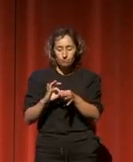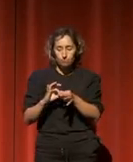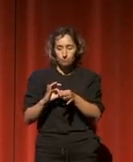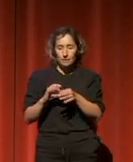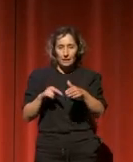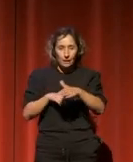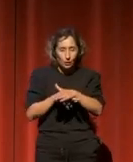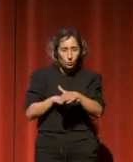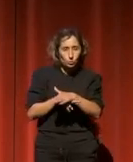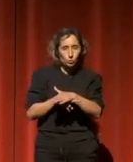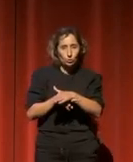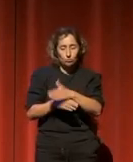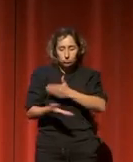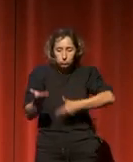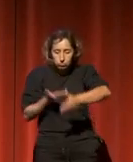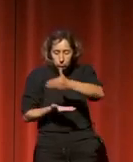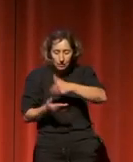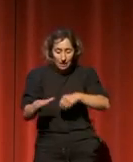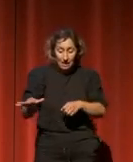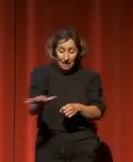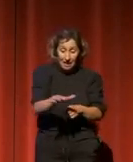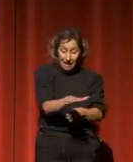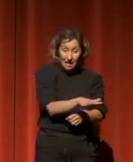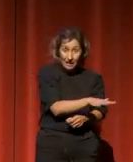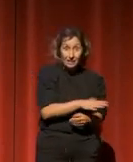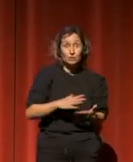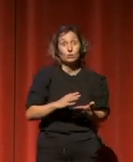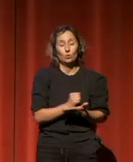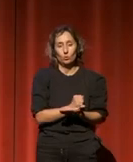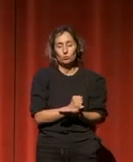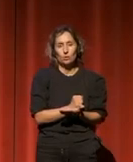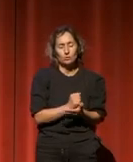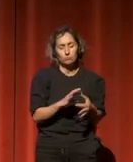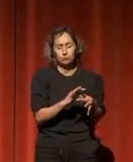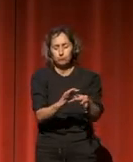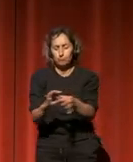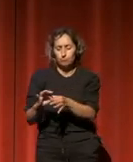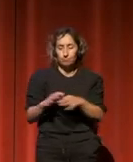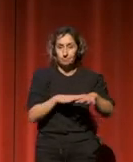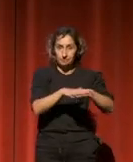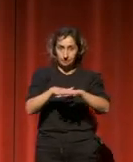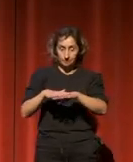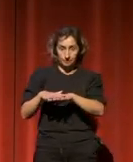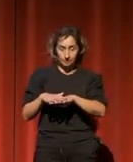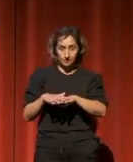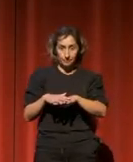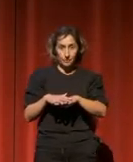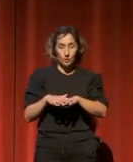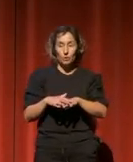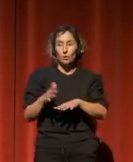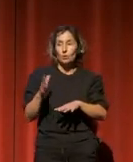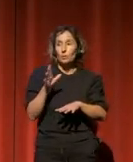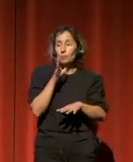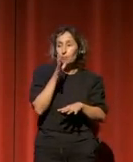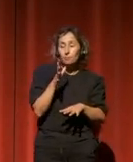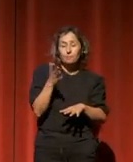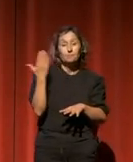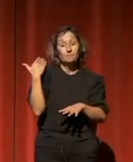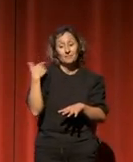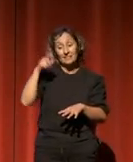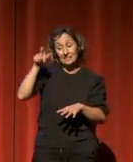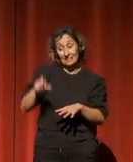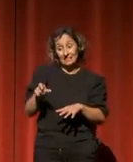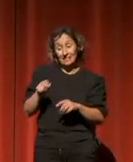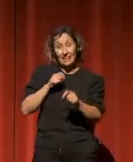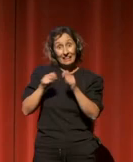otras eh áreas eh Para eh recuerdo una entrevista eh que hablaba de